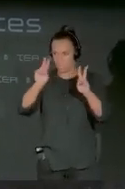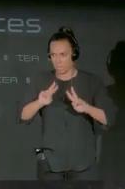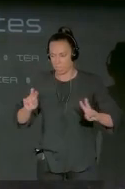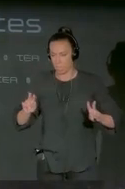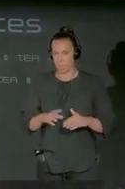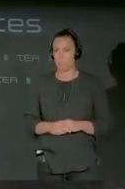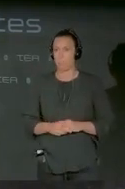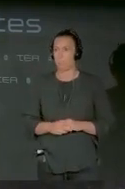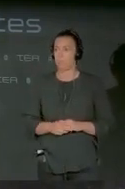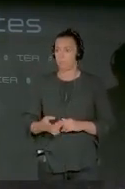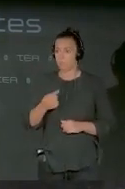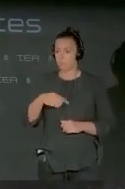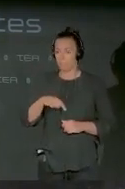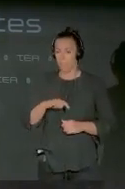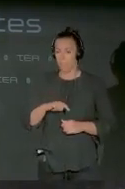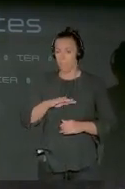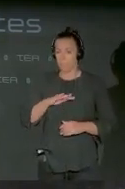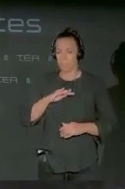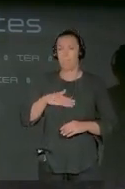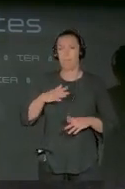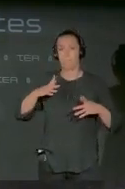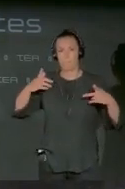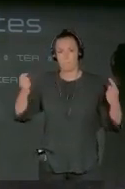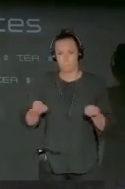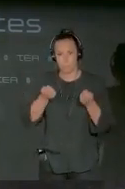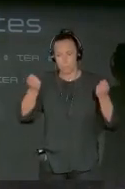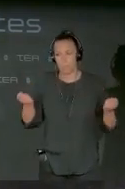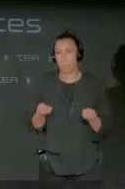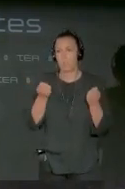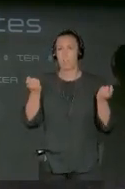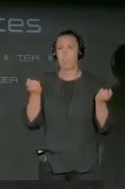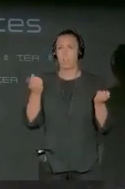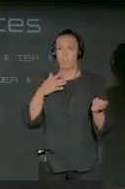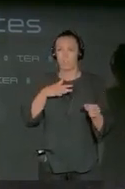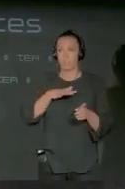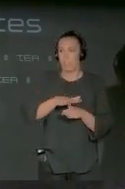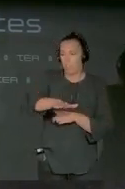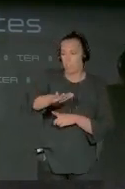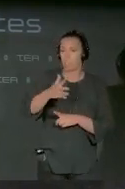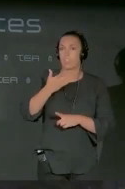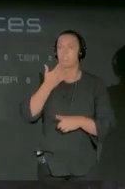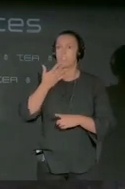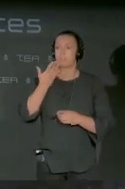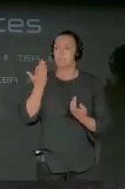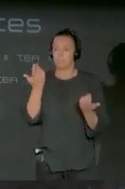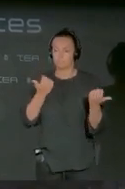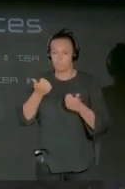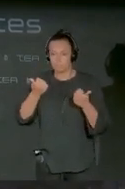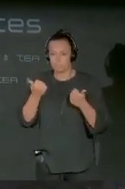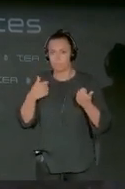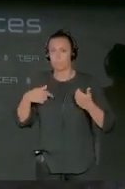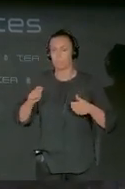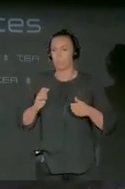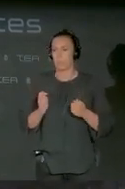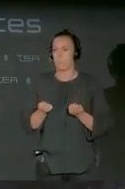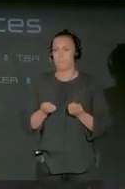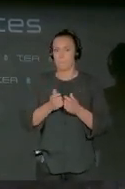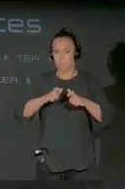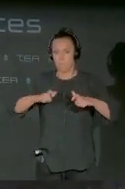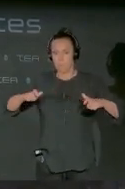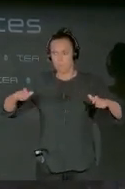de influencia, de promoción y de defensa a nivel europeo se multiplica exponencialmente respecto de lo que cada uno,